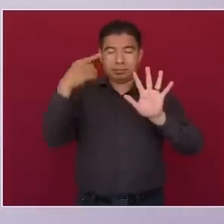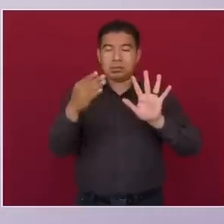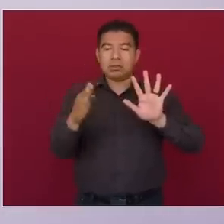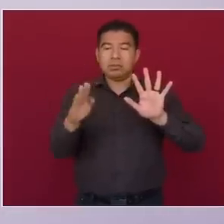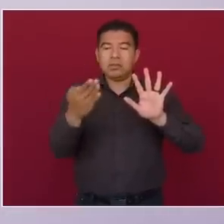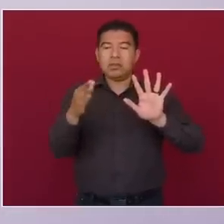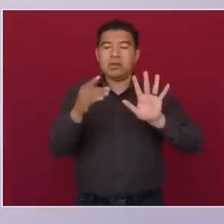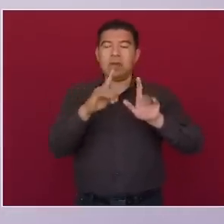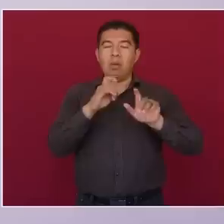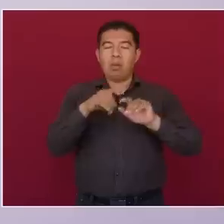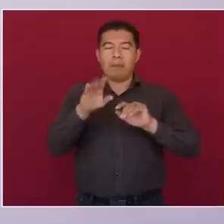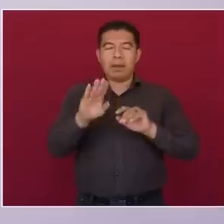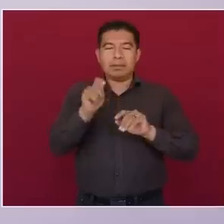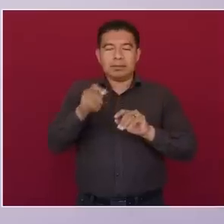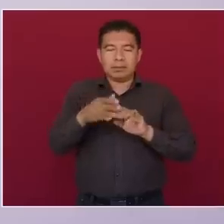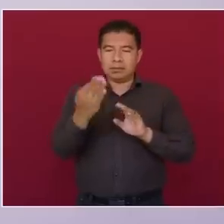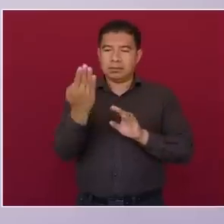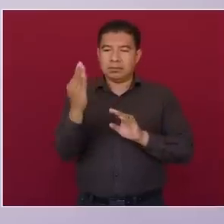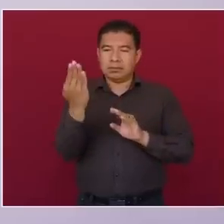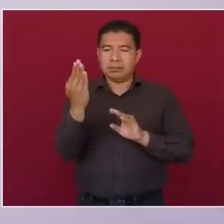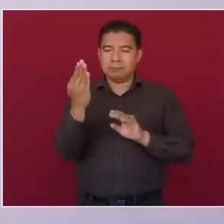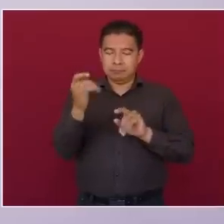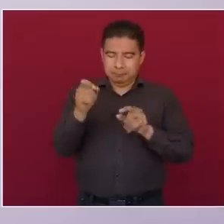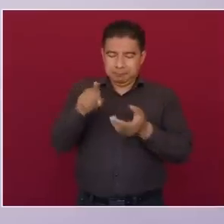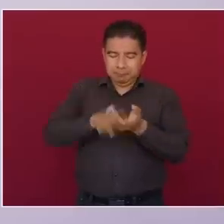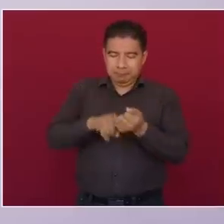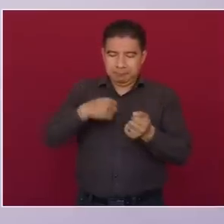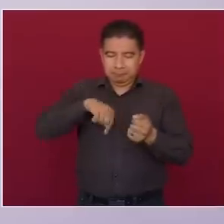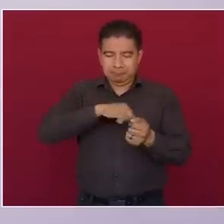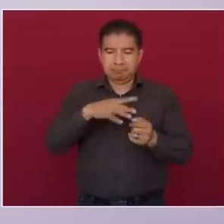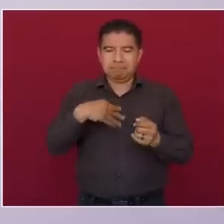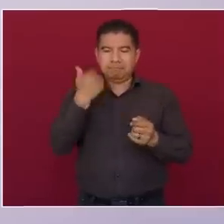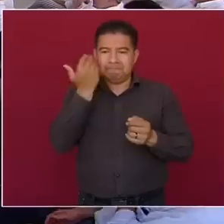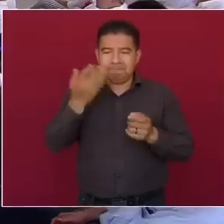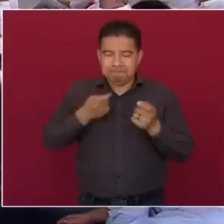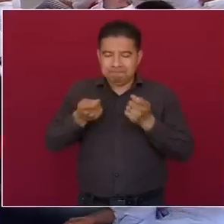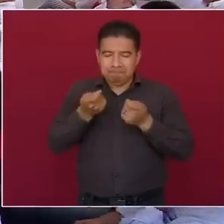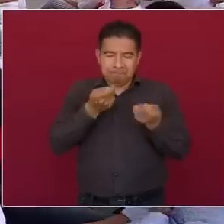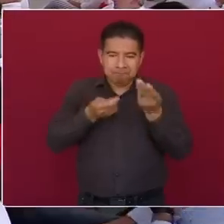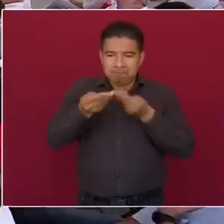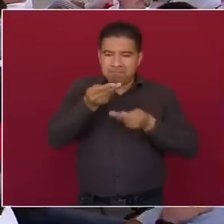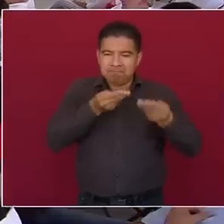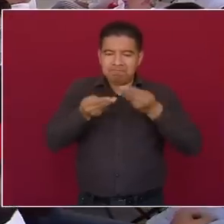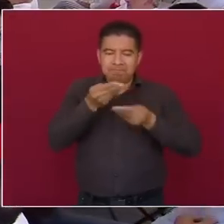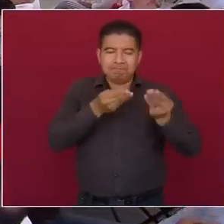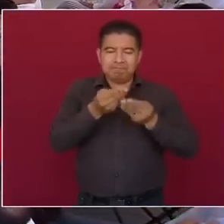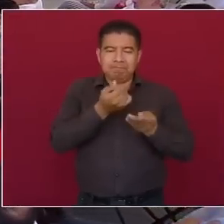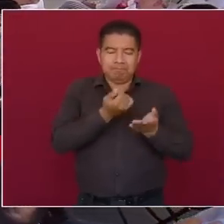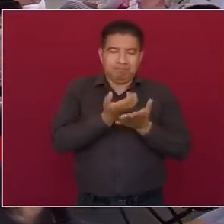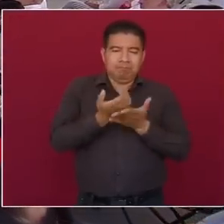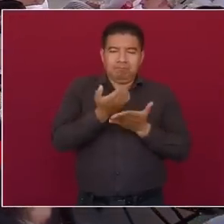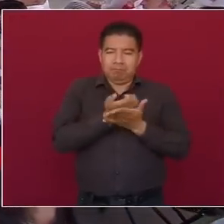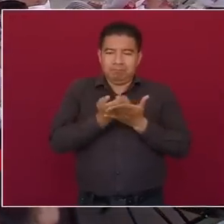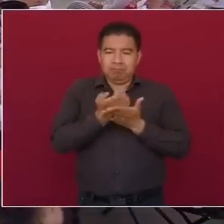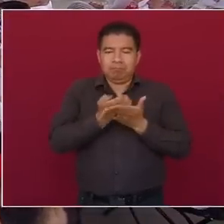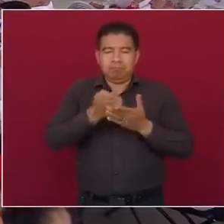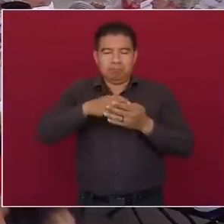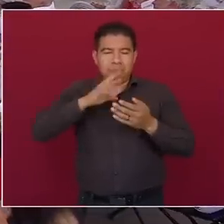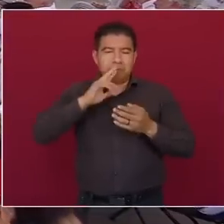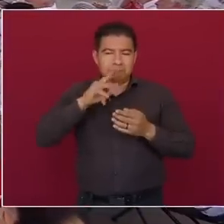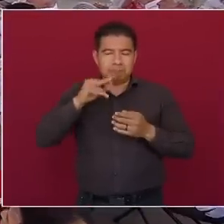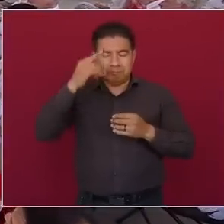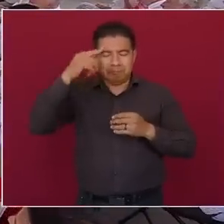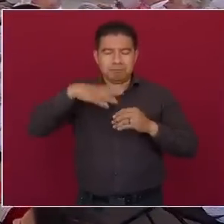Buscando en todo momento economizar y aprovechar de mejor manera los recursos, Se construyeron las naves que se utilizan